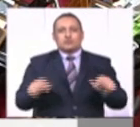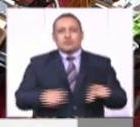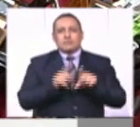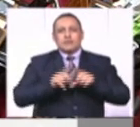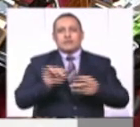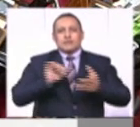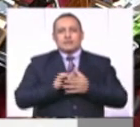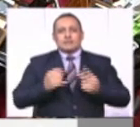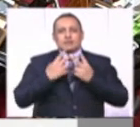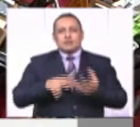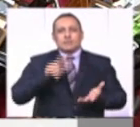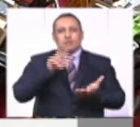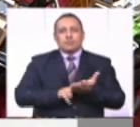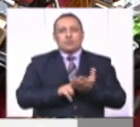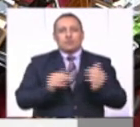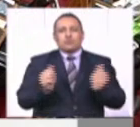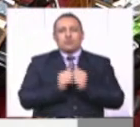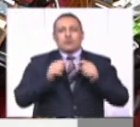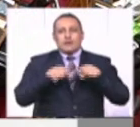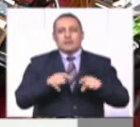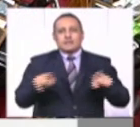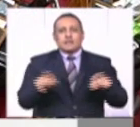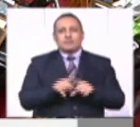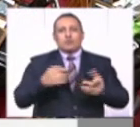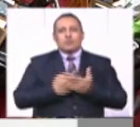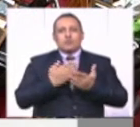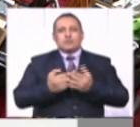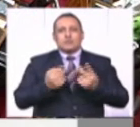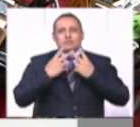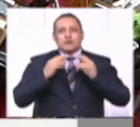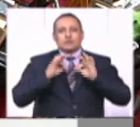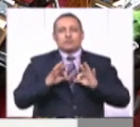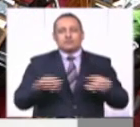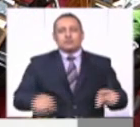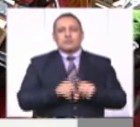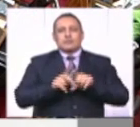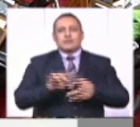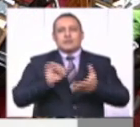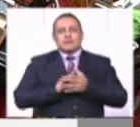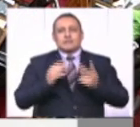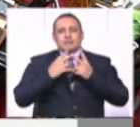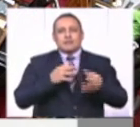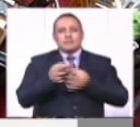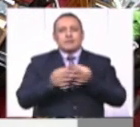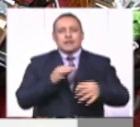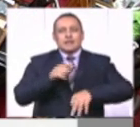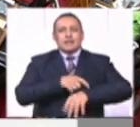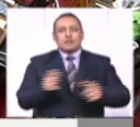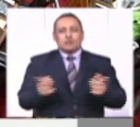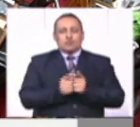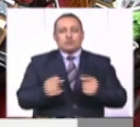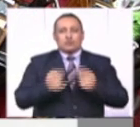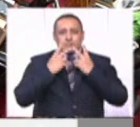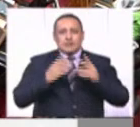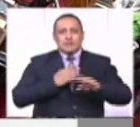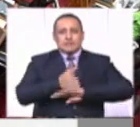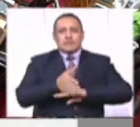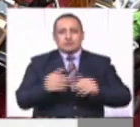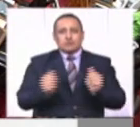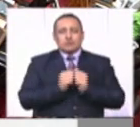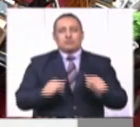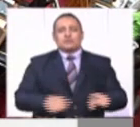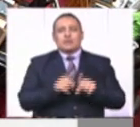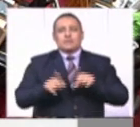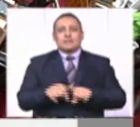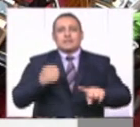justamente aprobó esta propuesta justamente estamos entonces en breve observando el ingreso ya